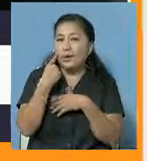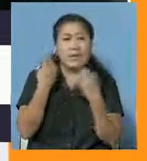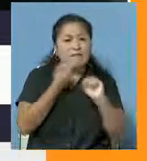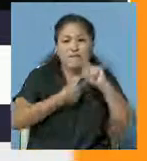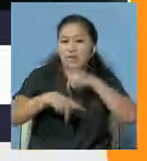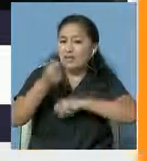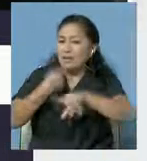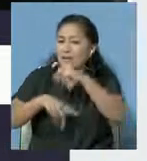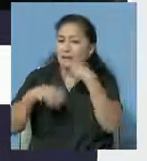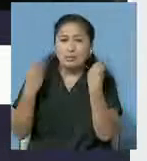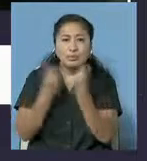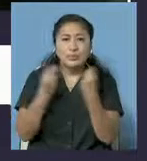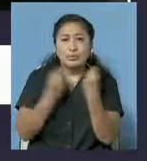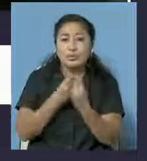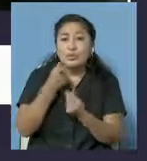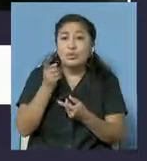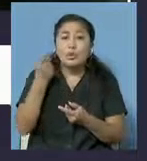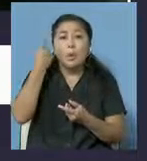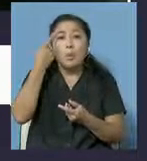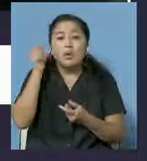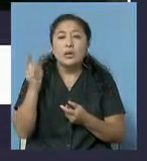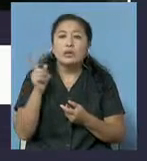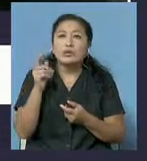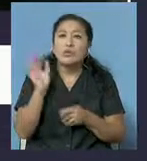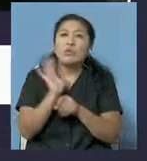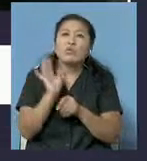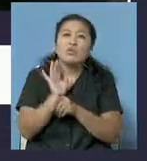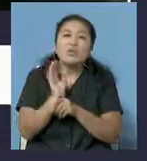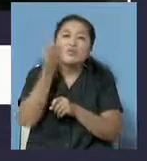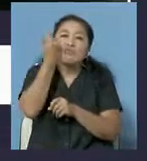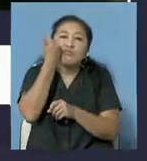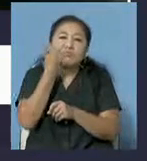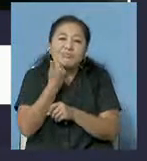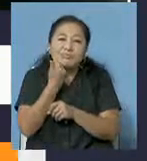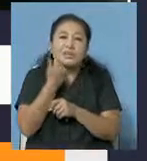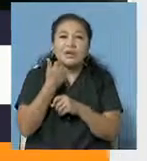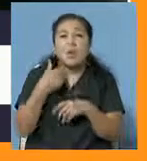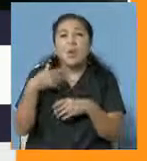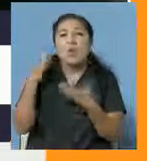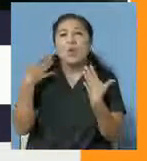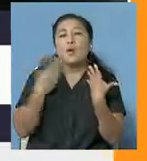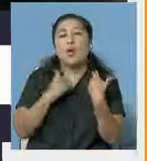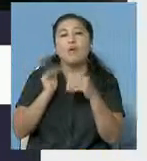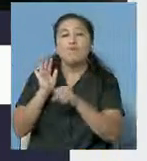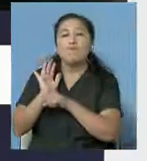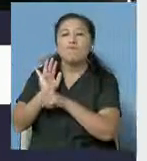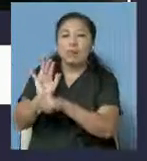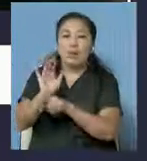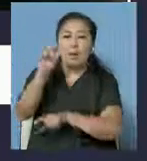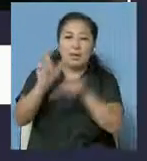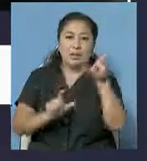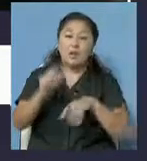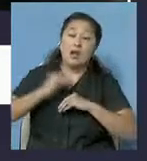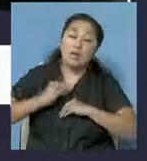de venta, lo que también no es como un mimo para nosotros los dirigentes, ¿no? Un espaldarazo grande de que la